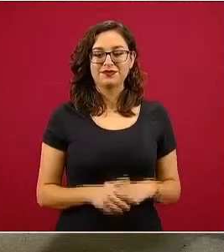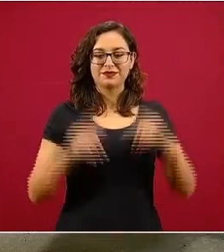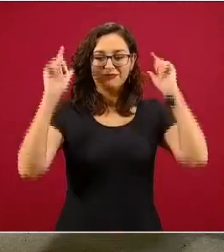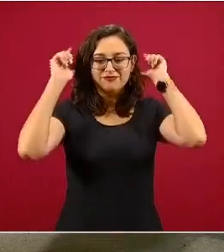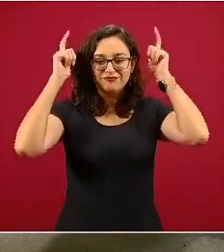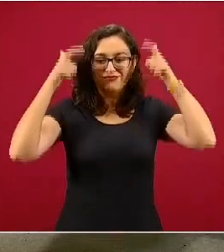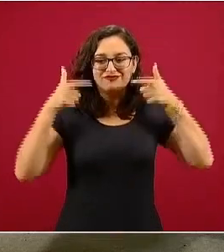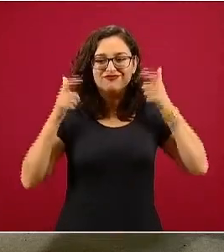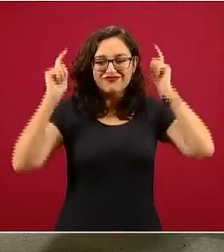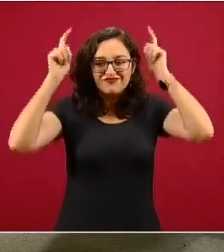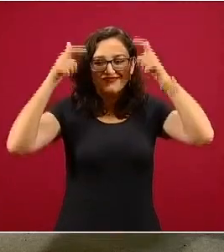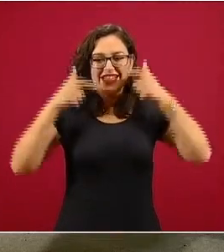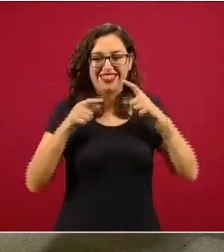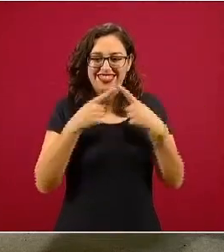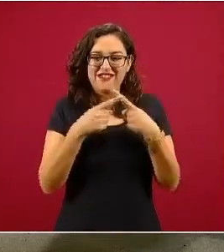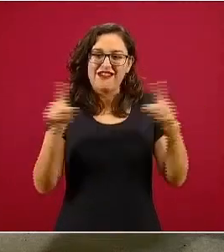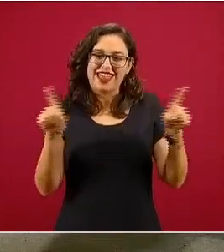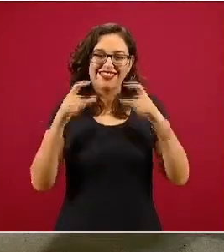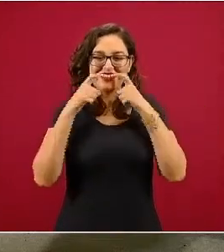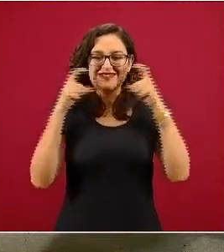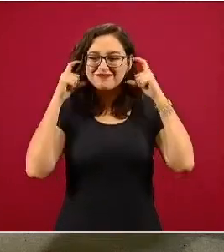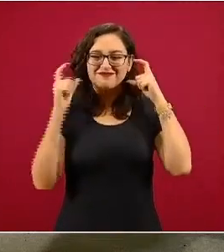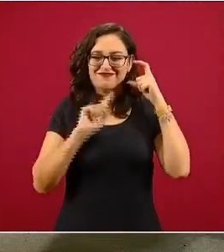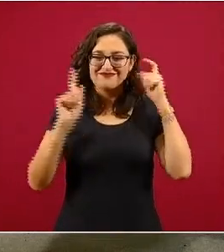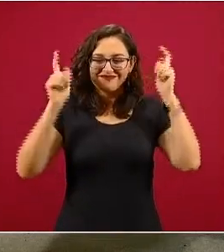Tunk. Tunk.